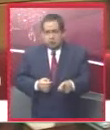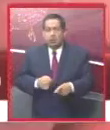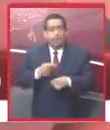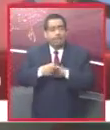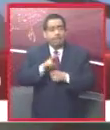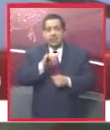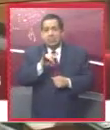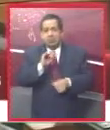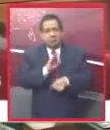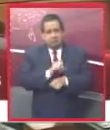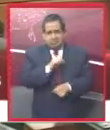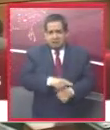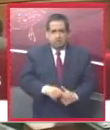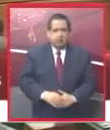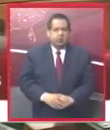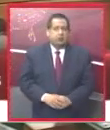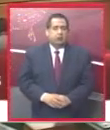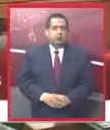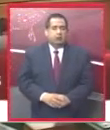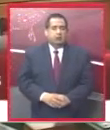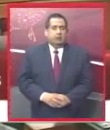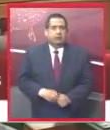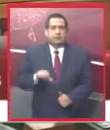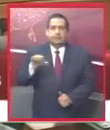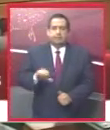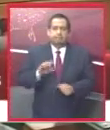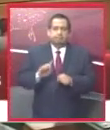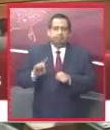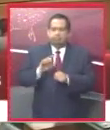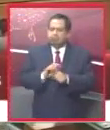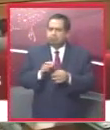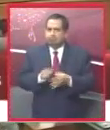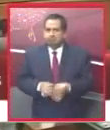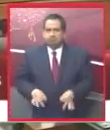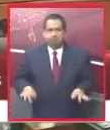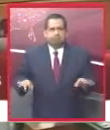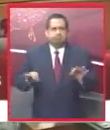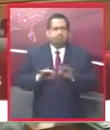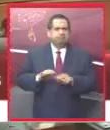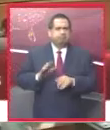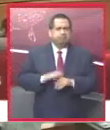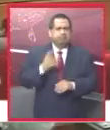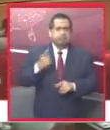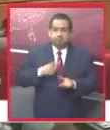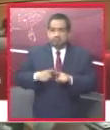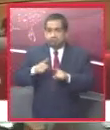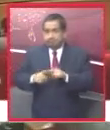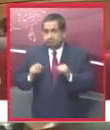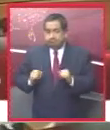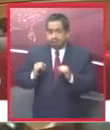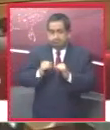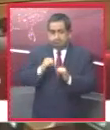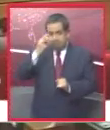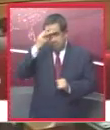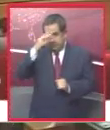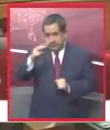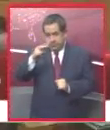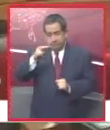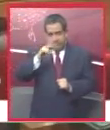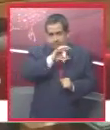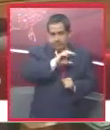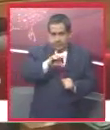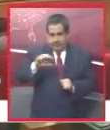víctimas. Hoy es un día muy importante porque las instituciones de México dan